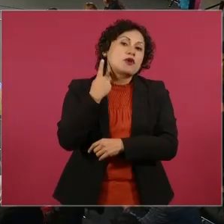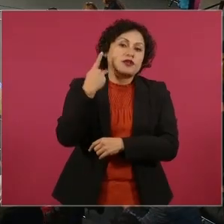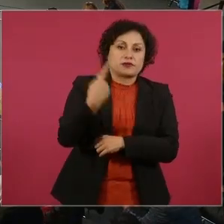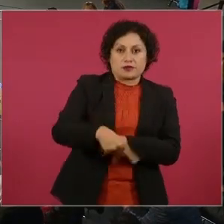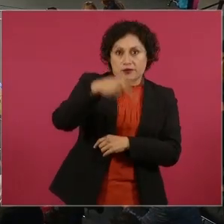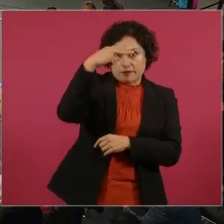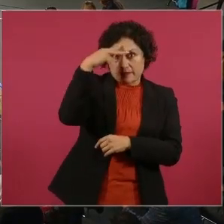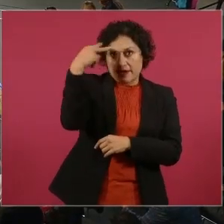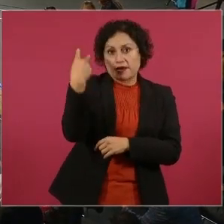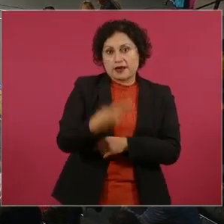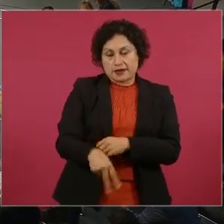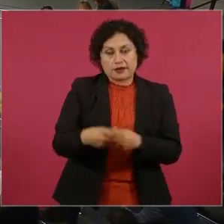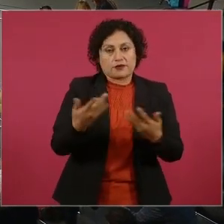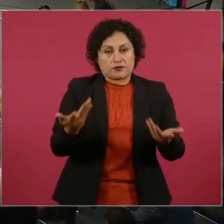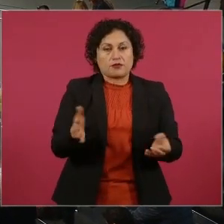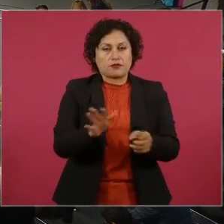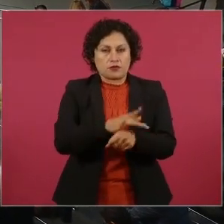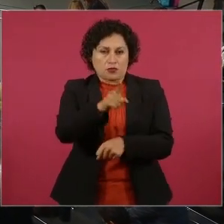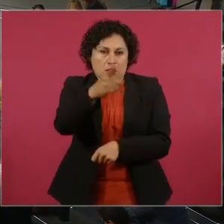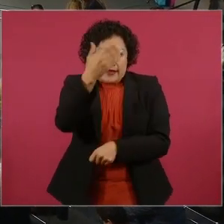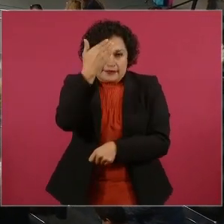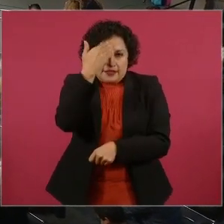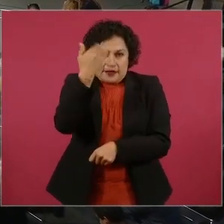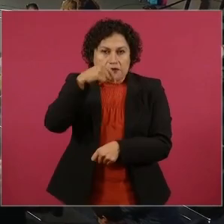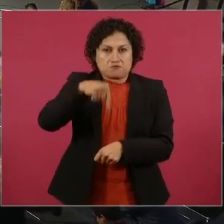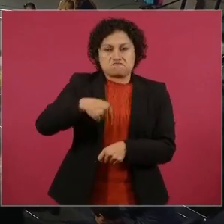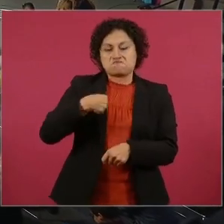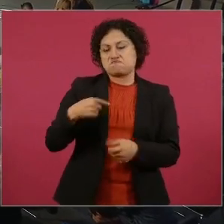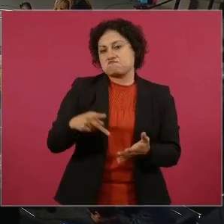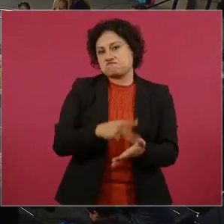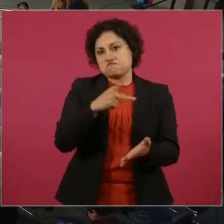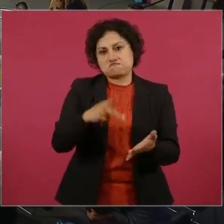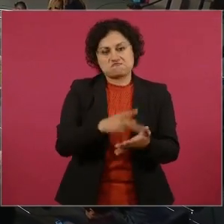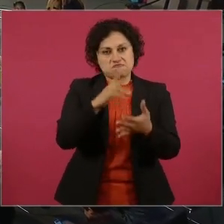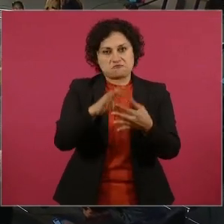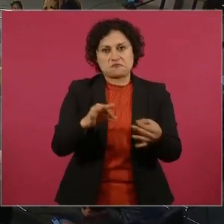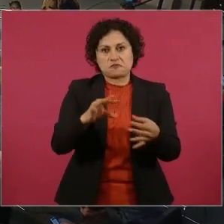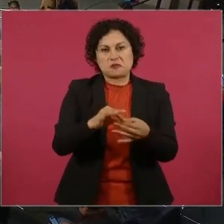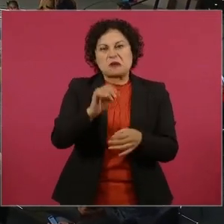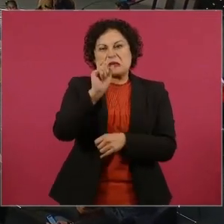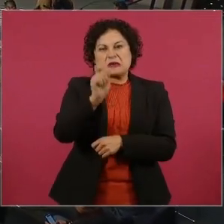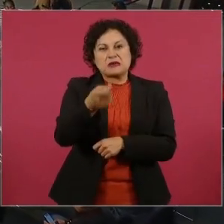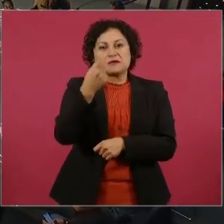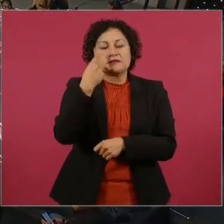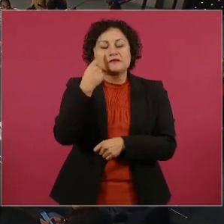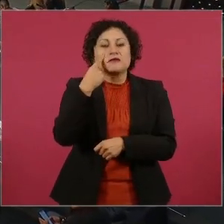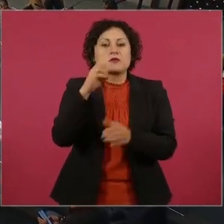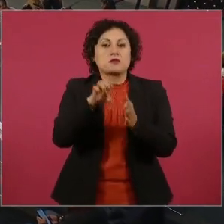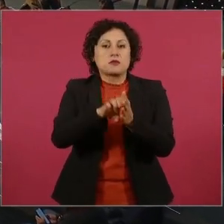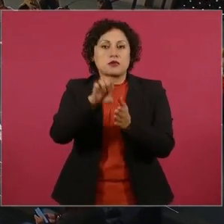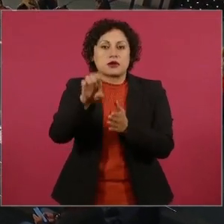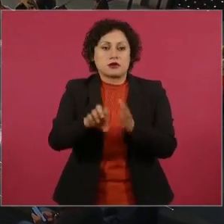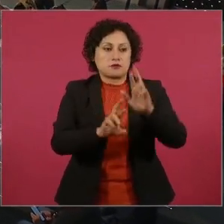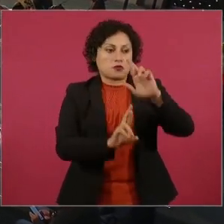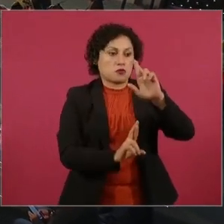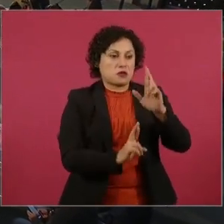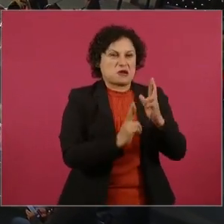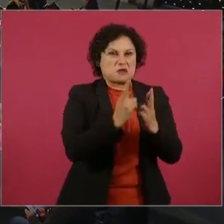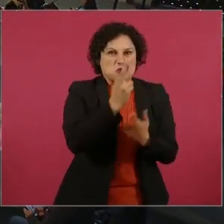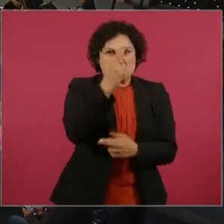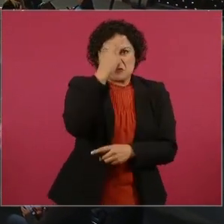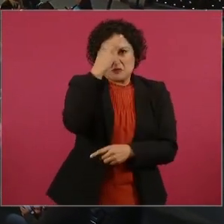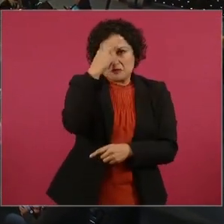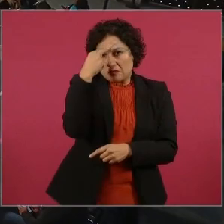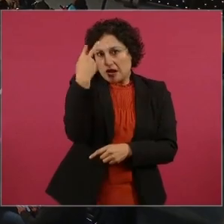porque como lo hemos dicho Aquí varias veces ni siquiera ese Vendaval que fue la Revolución Mexicana